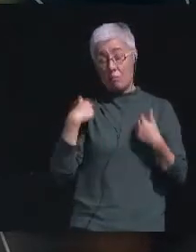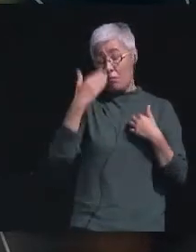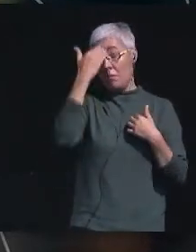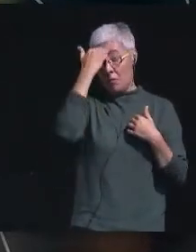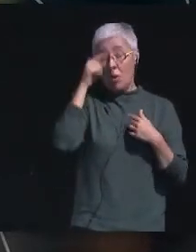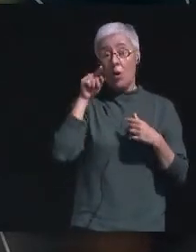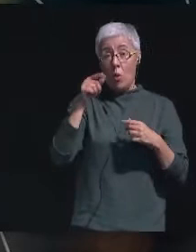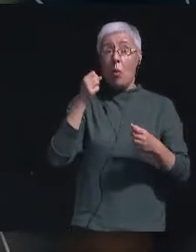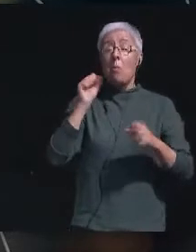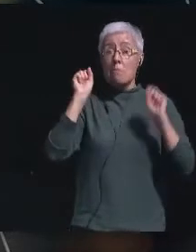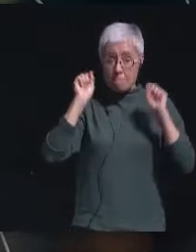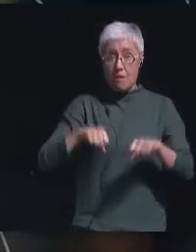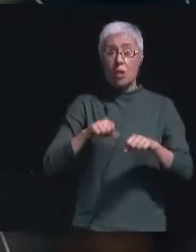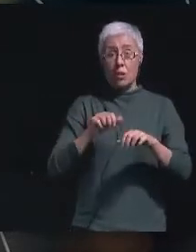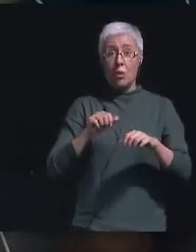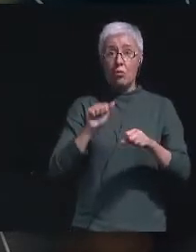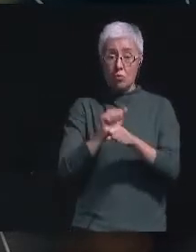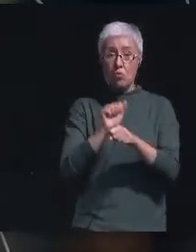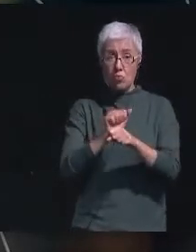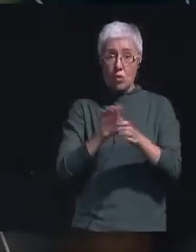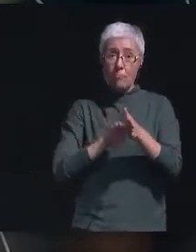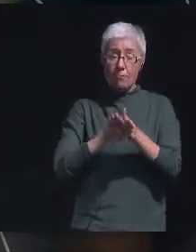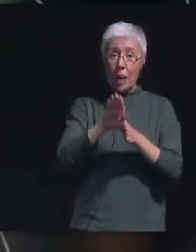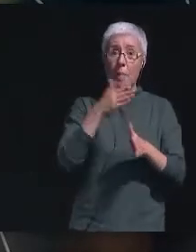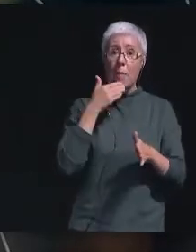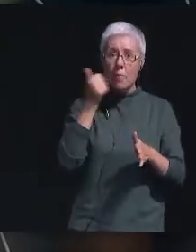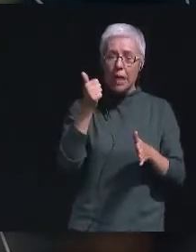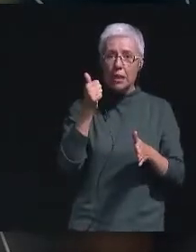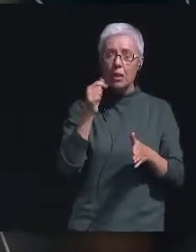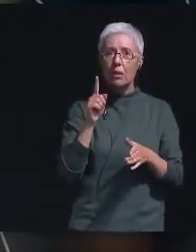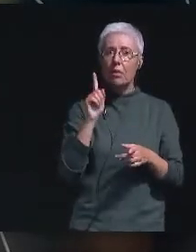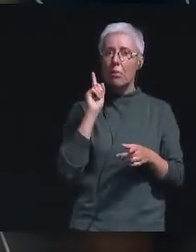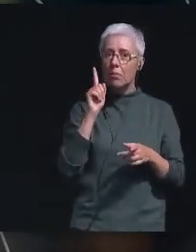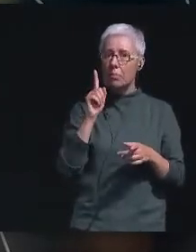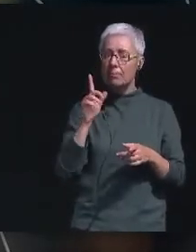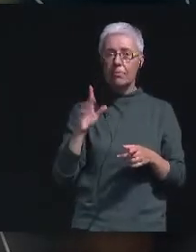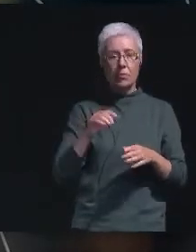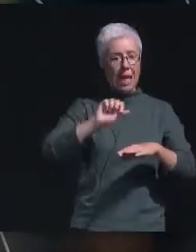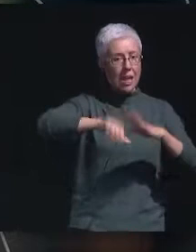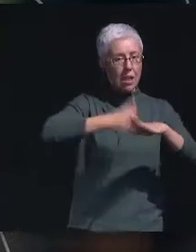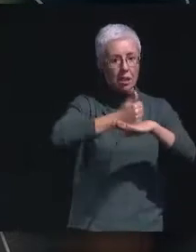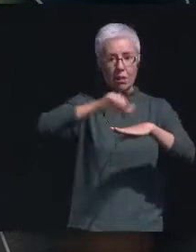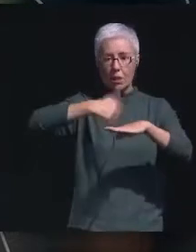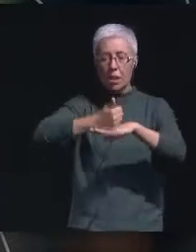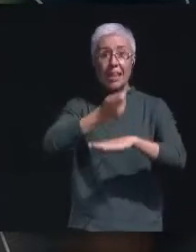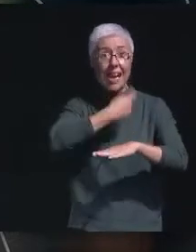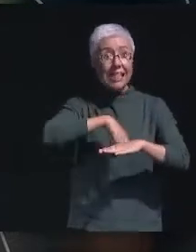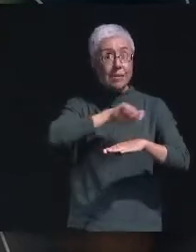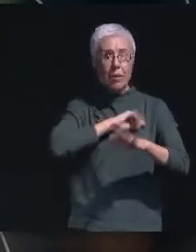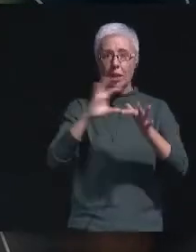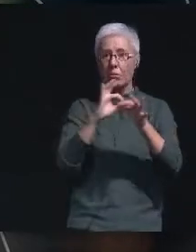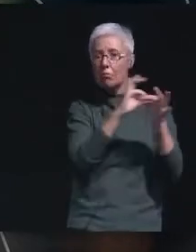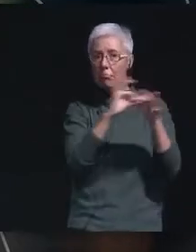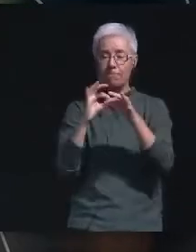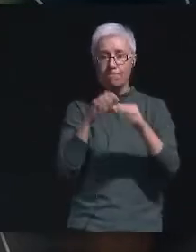pero lo que sí estamos seguros es que es imprescindible. O sea, no hay startup que no pase por ENISA y la mayoría de ellas pues,